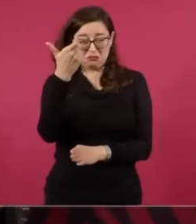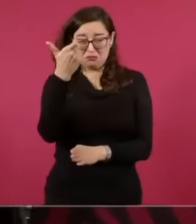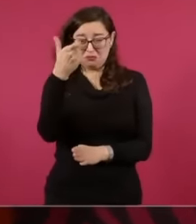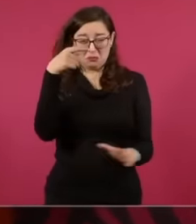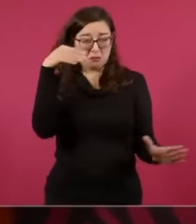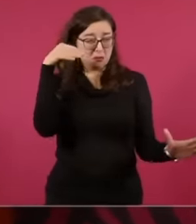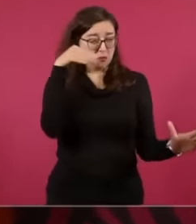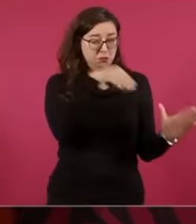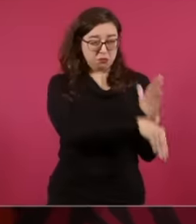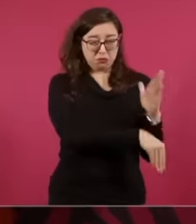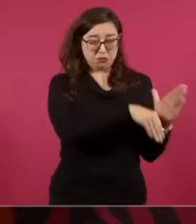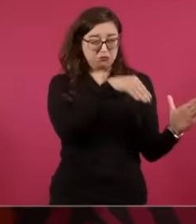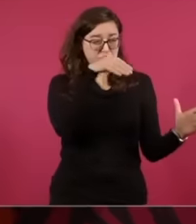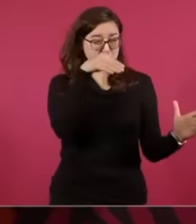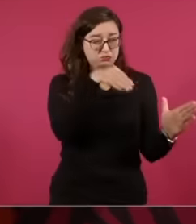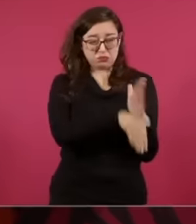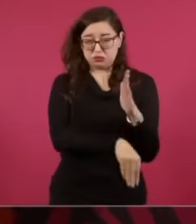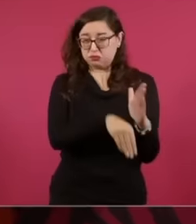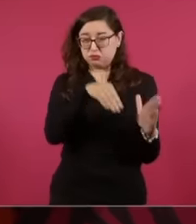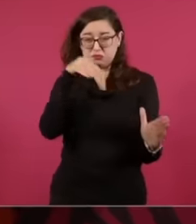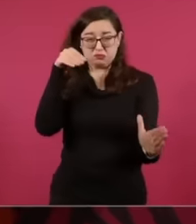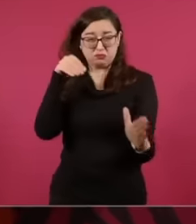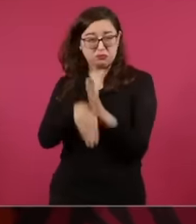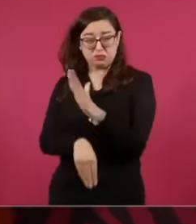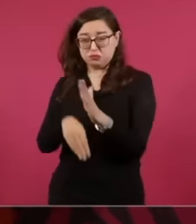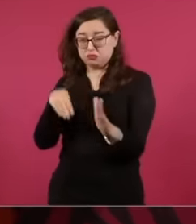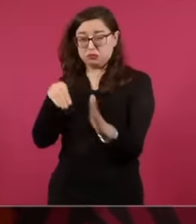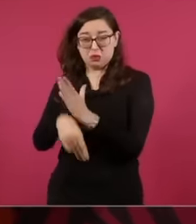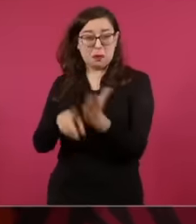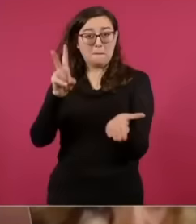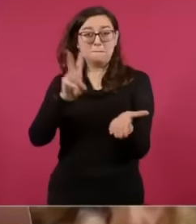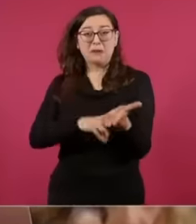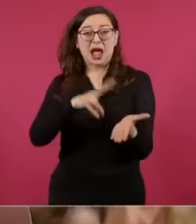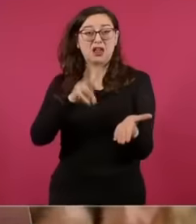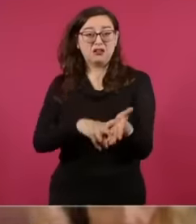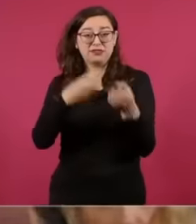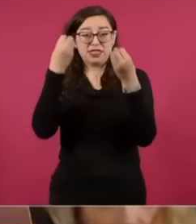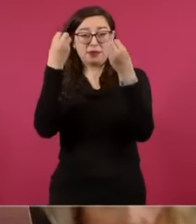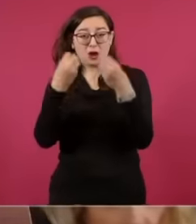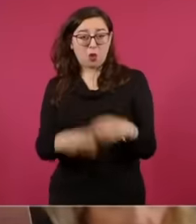En todos esos gobiernos se devaluó el peso.